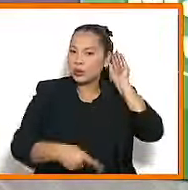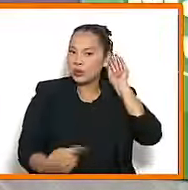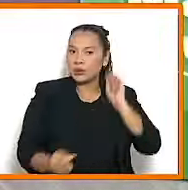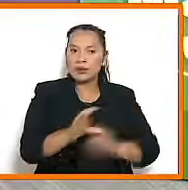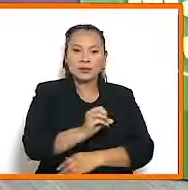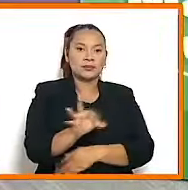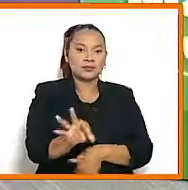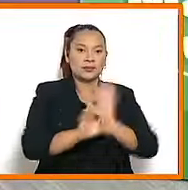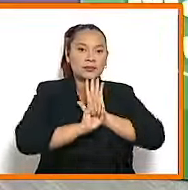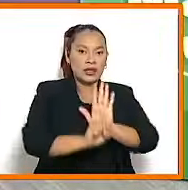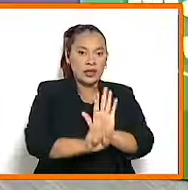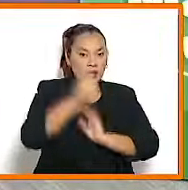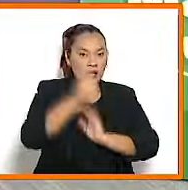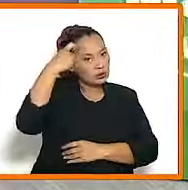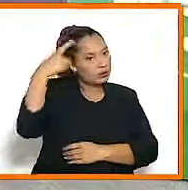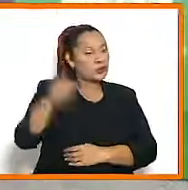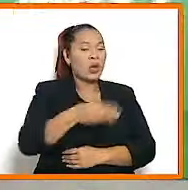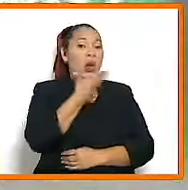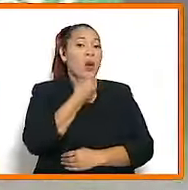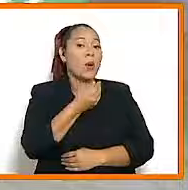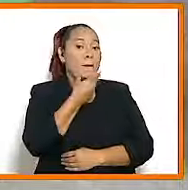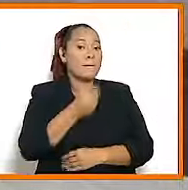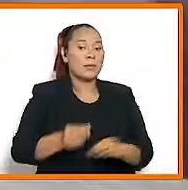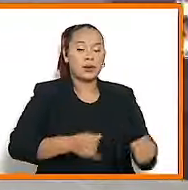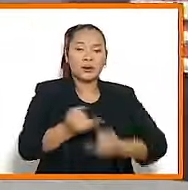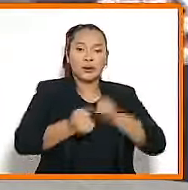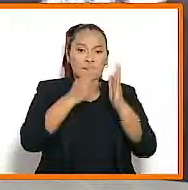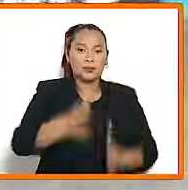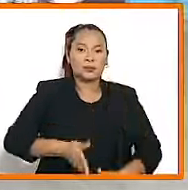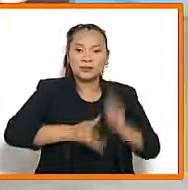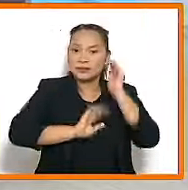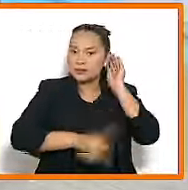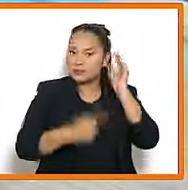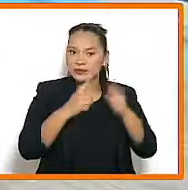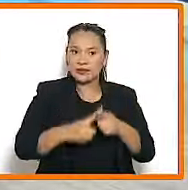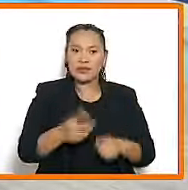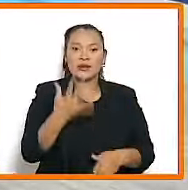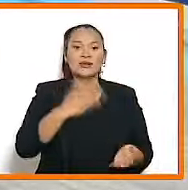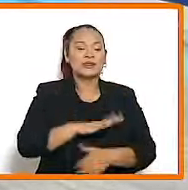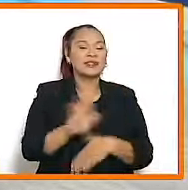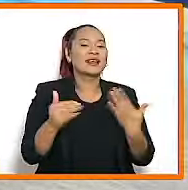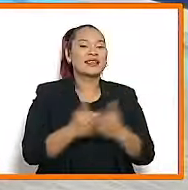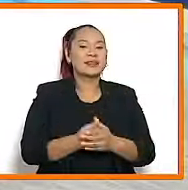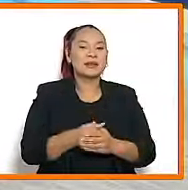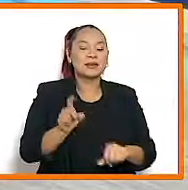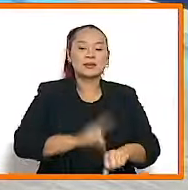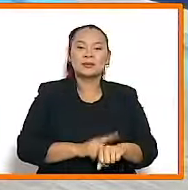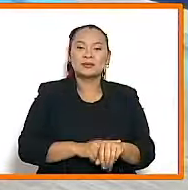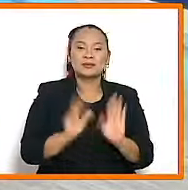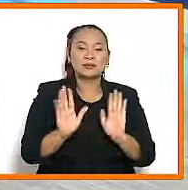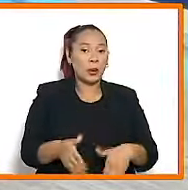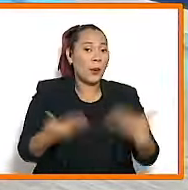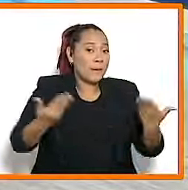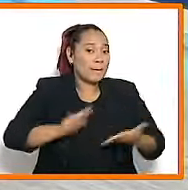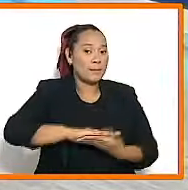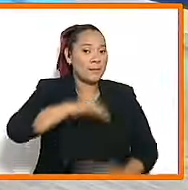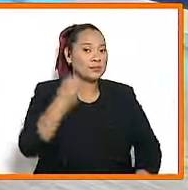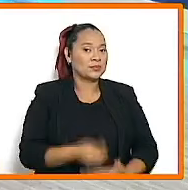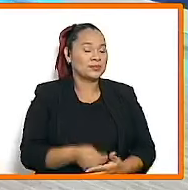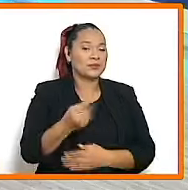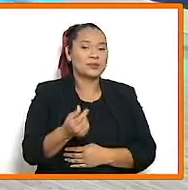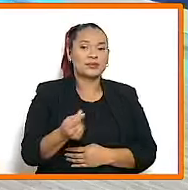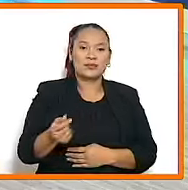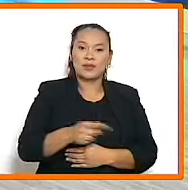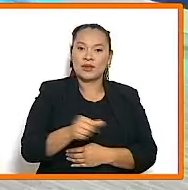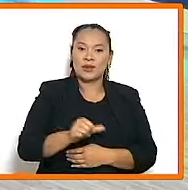su símbolo de sueños hombre. Espero que hayas realizado tu jugada para MultiX y te deseo suerte, porque vamos a saber por cuánto se multiplica tu premio en esta